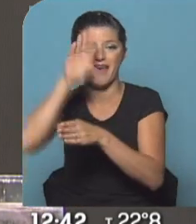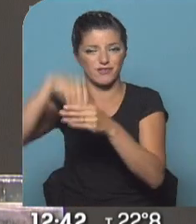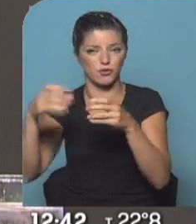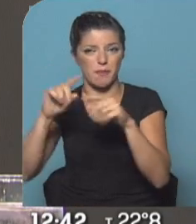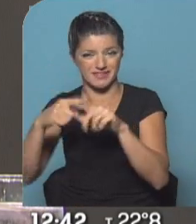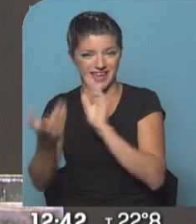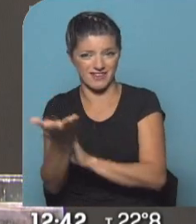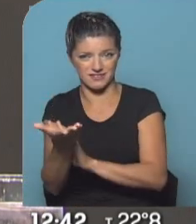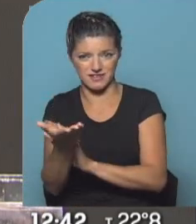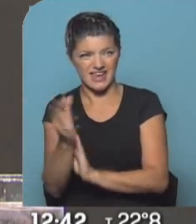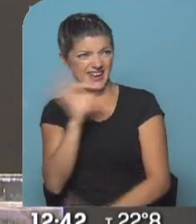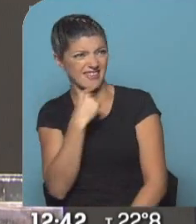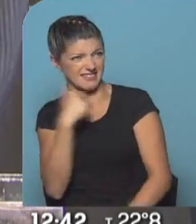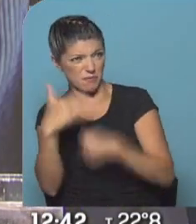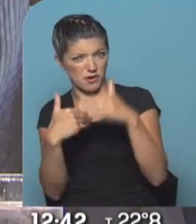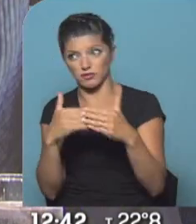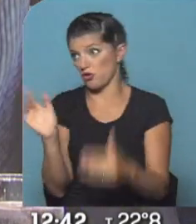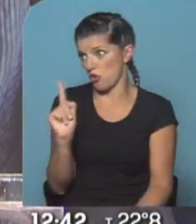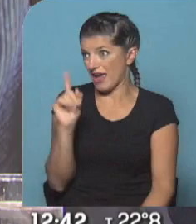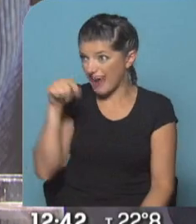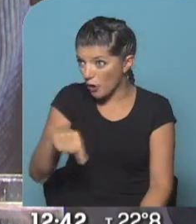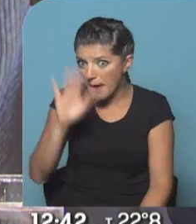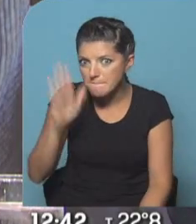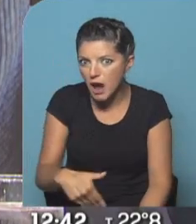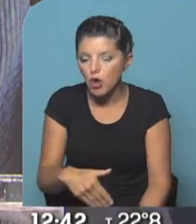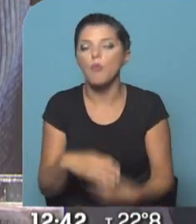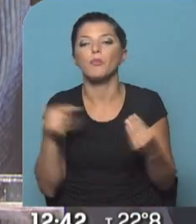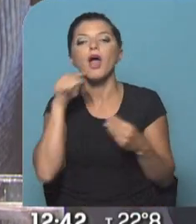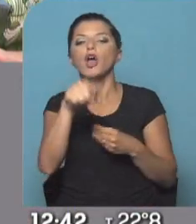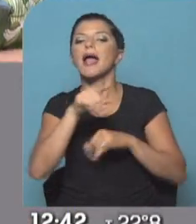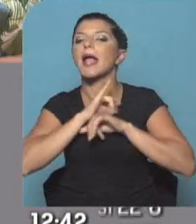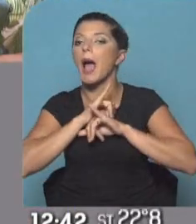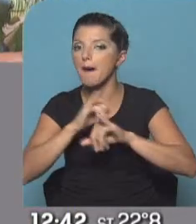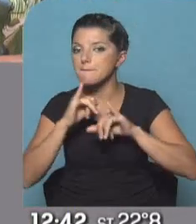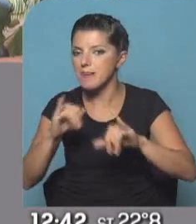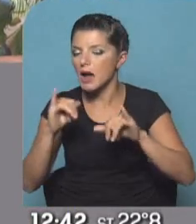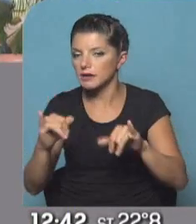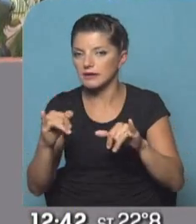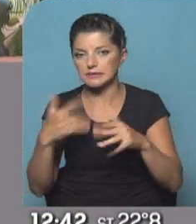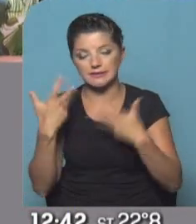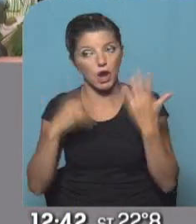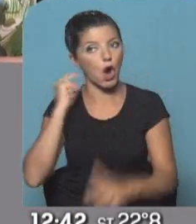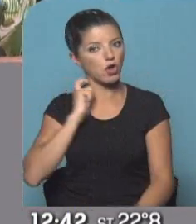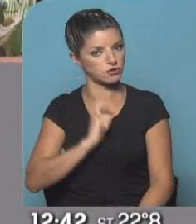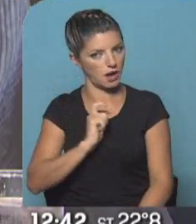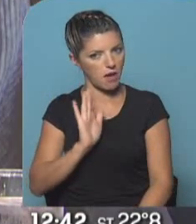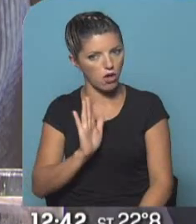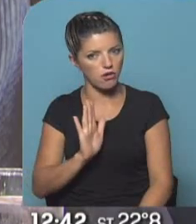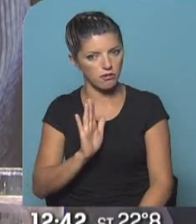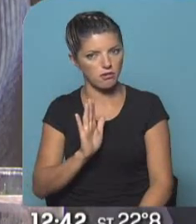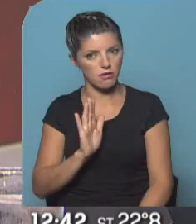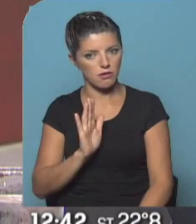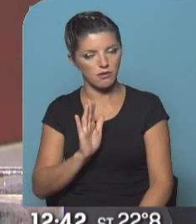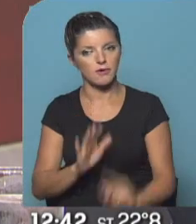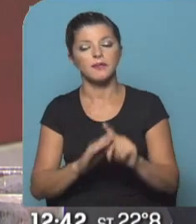es un progresista, ni mucho menos. No, ni mucho menos. Y menos ahora, porque la campaña de Piñera está adquiriendo un tono mucho más conservador e incluso reaccionario que lo